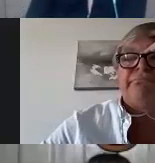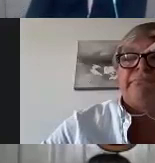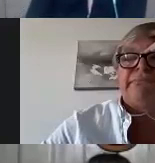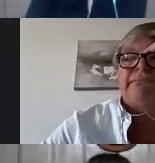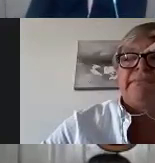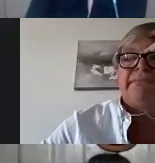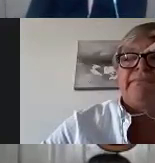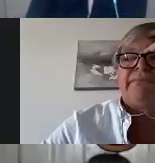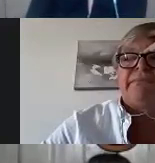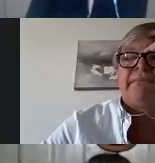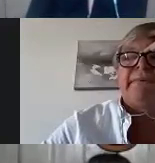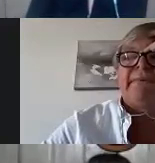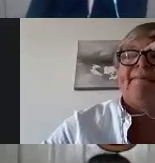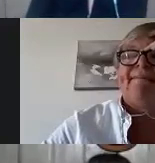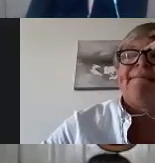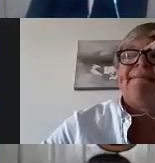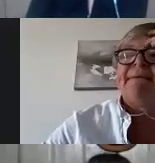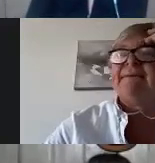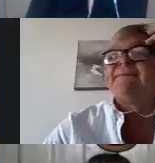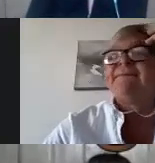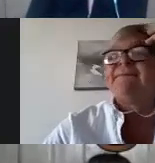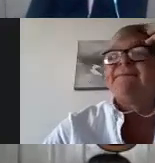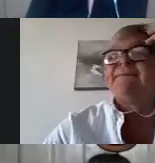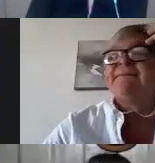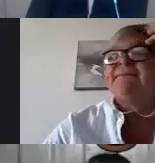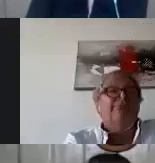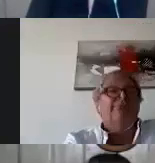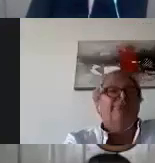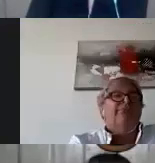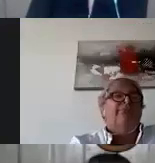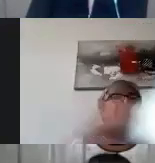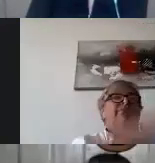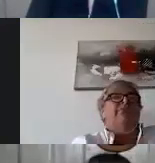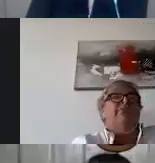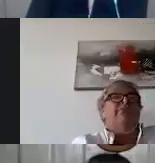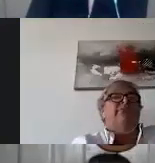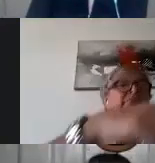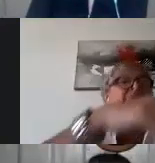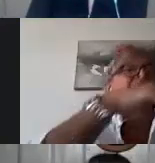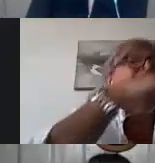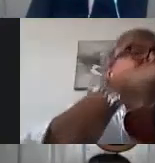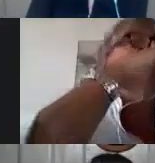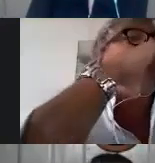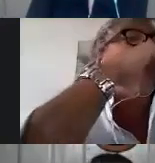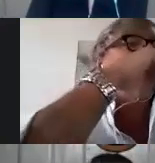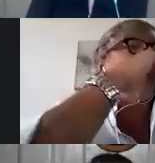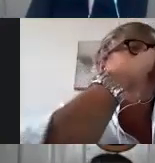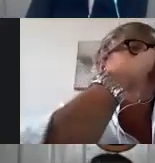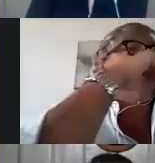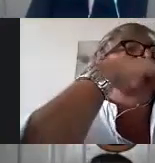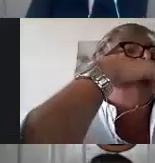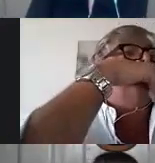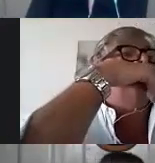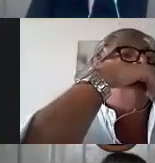el Ministerio de Desarrollo Social, arbitre las medidas que estime convenientes para brindar